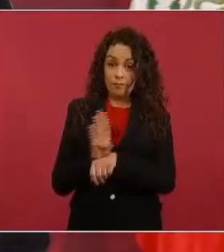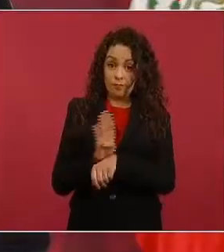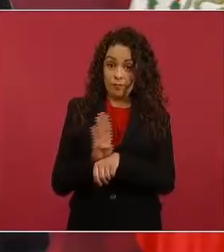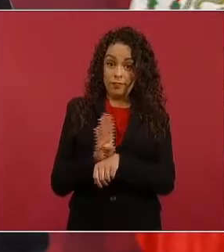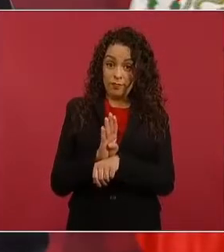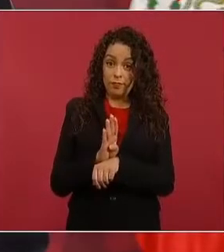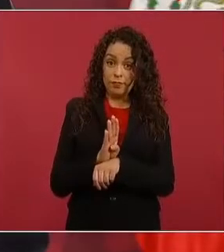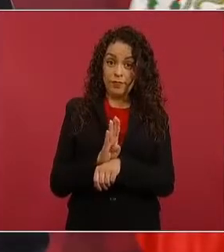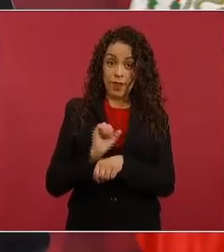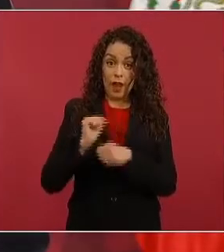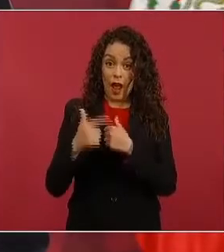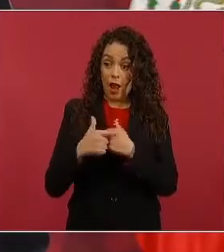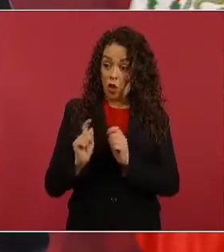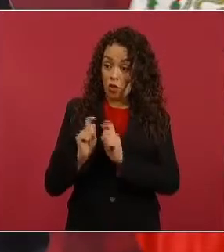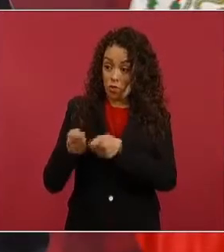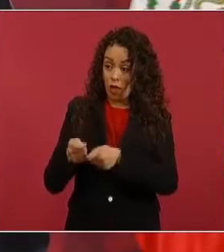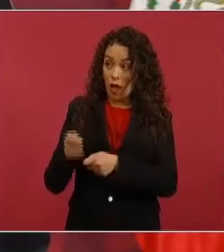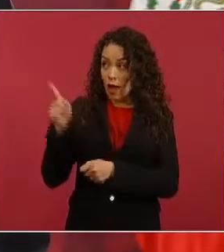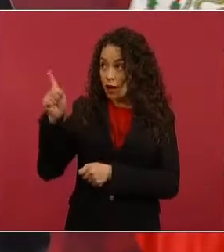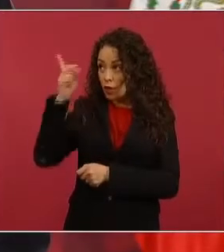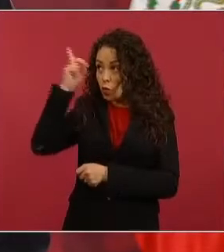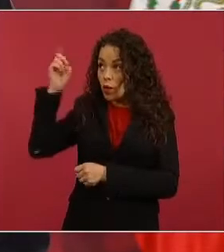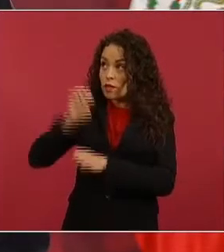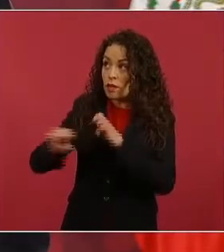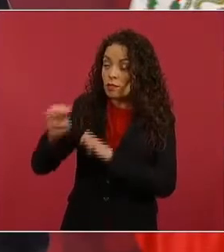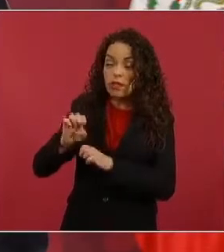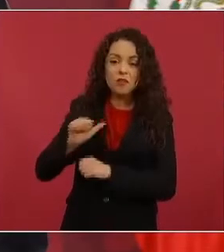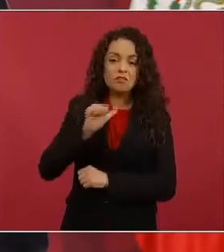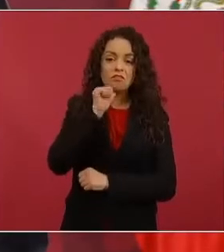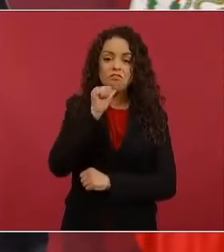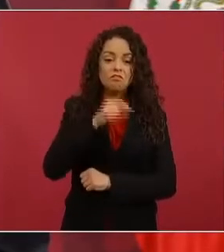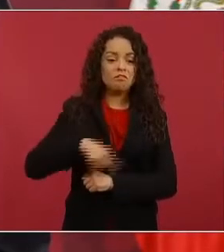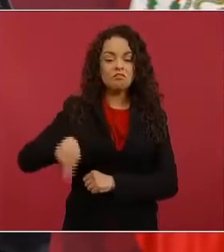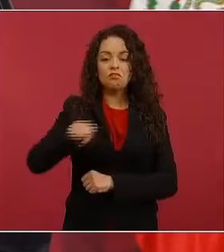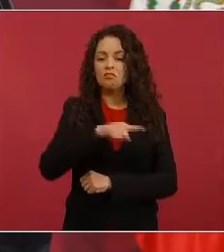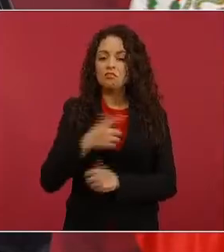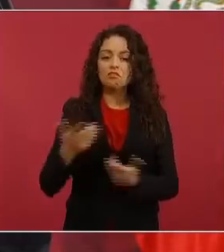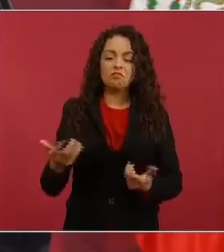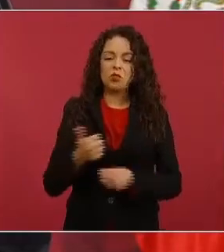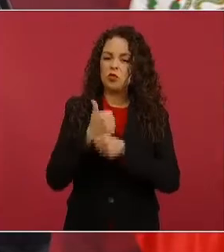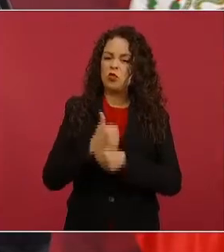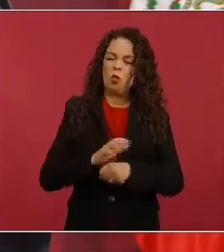tipo. Entonces se declara la huelga